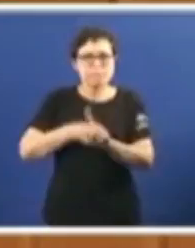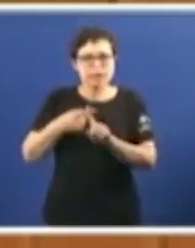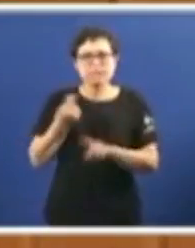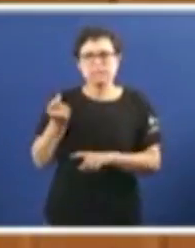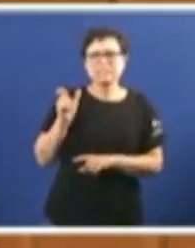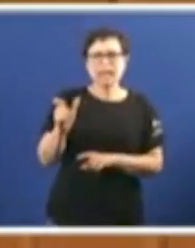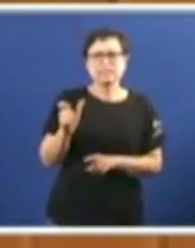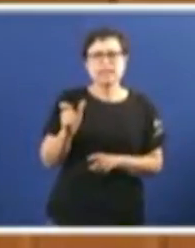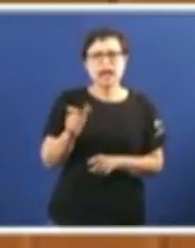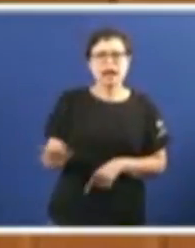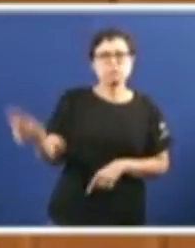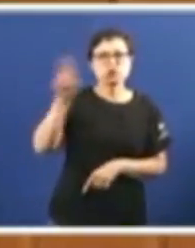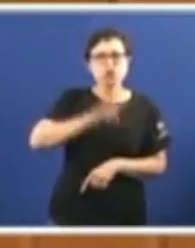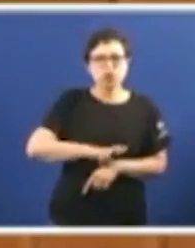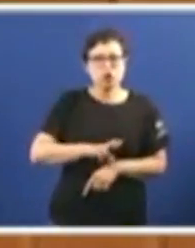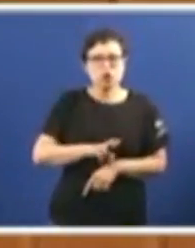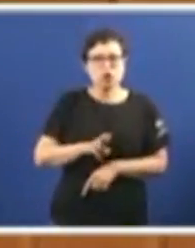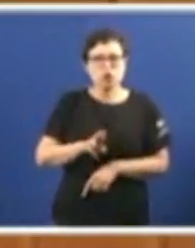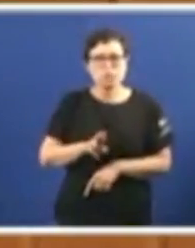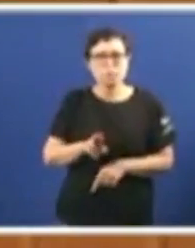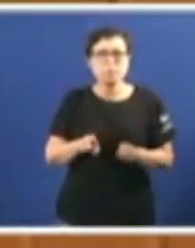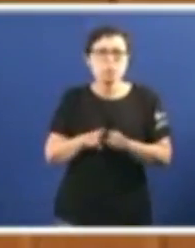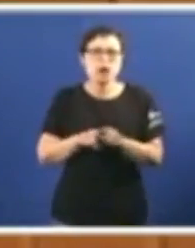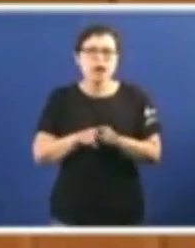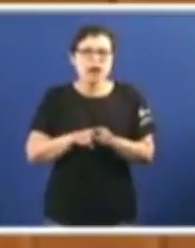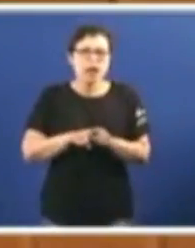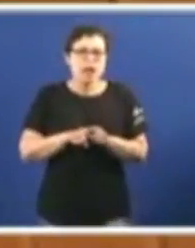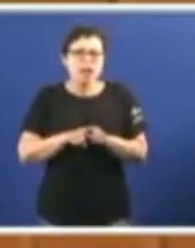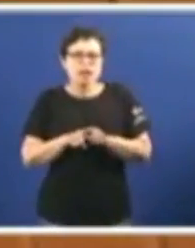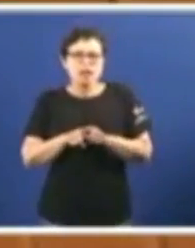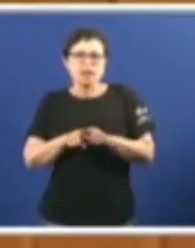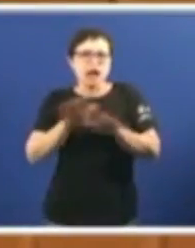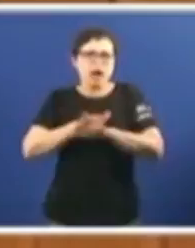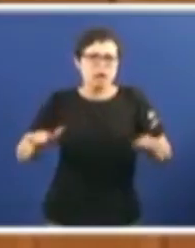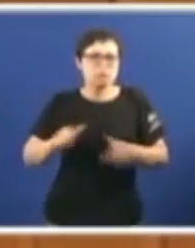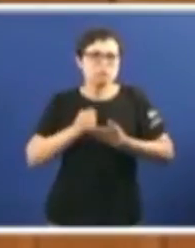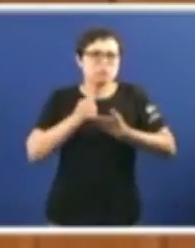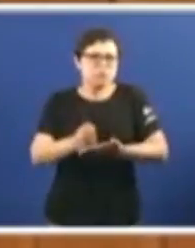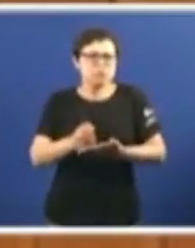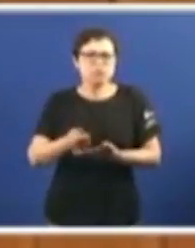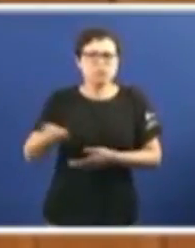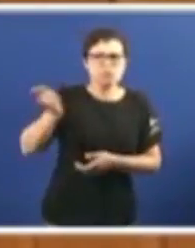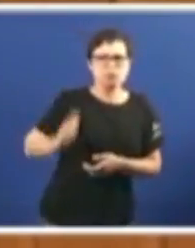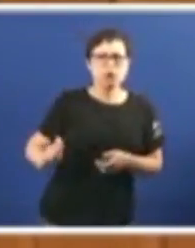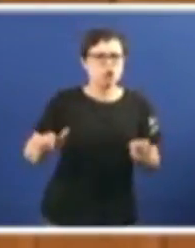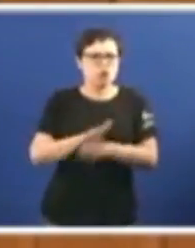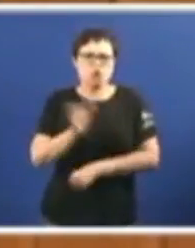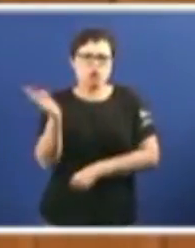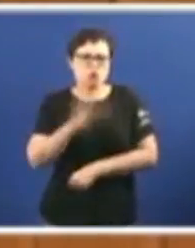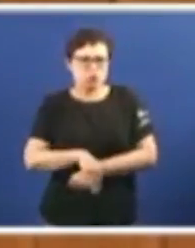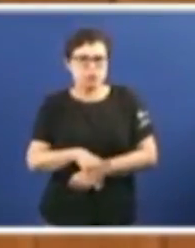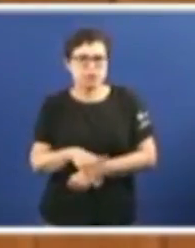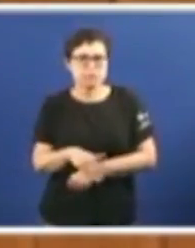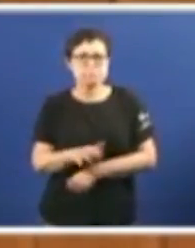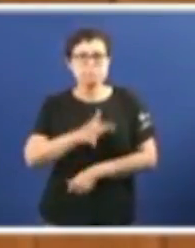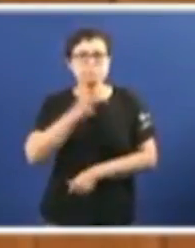reposición a obviedade, tendo en conta que non cubre todas as amortizacións de postos de traballo que sufría a administración e que, polo tanto, non